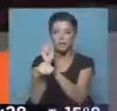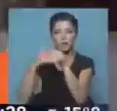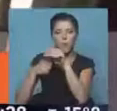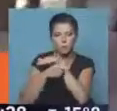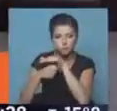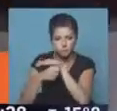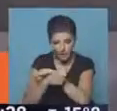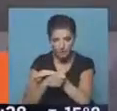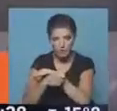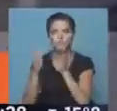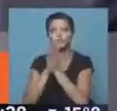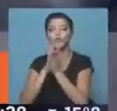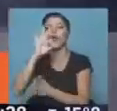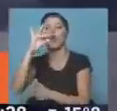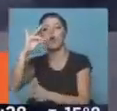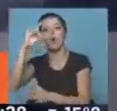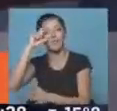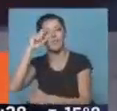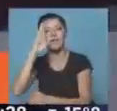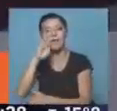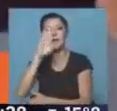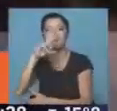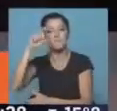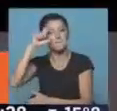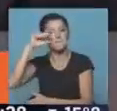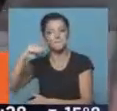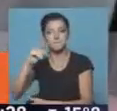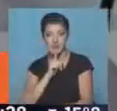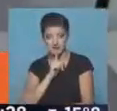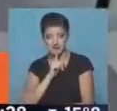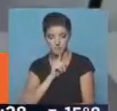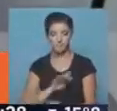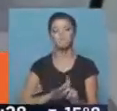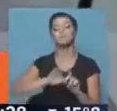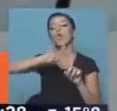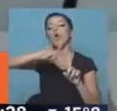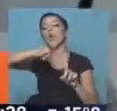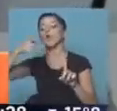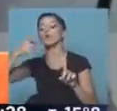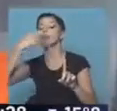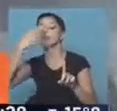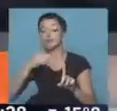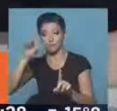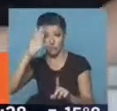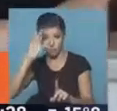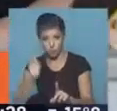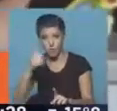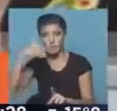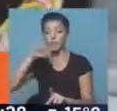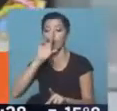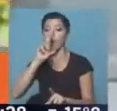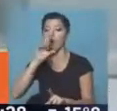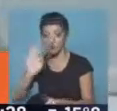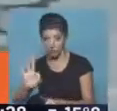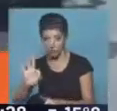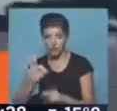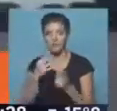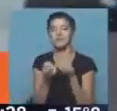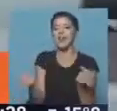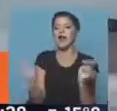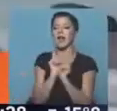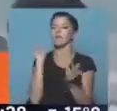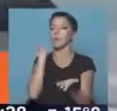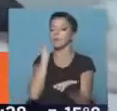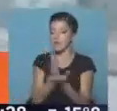causa Odebrecht. Otra decisión del temido juez Moro, quien había sufrido un revés tras la decisión de una cámara de